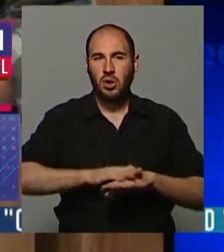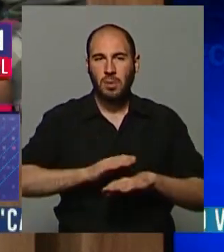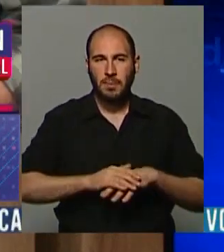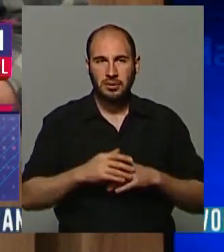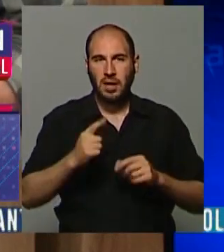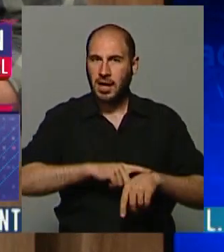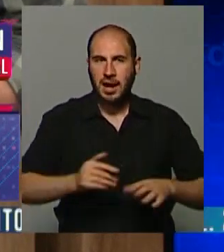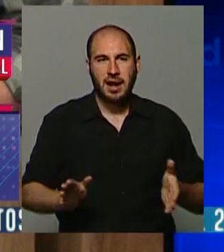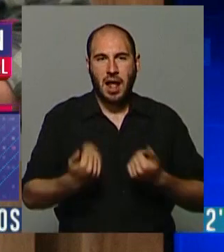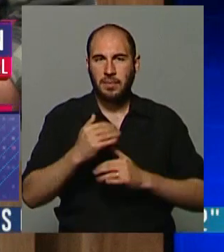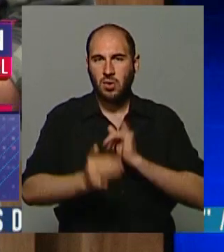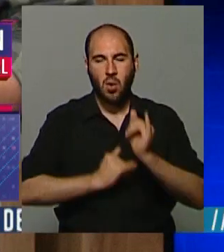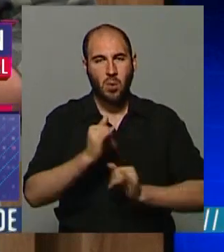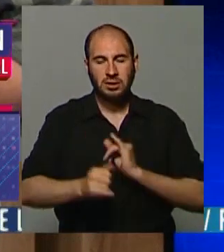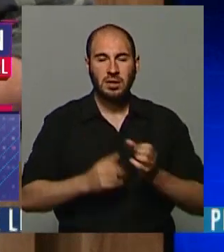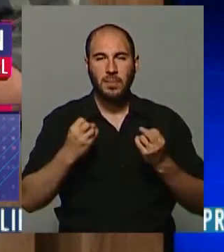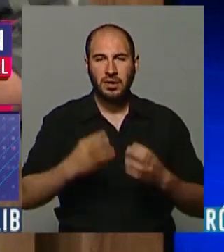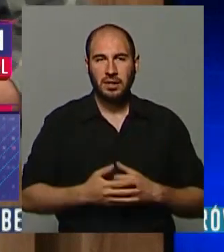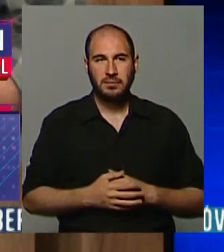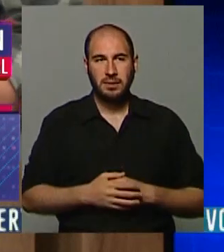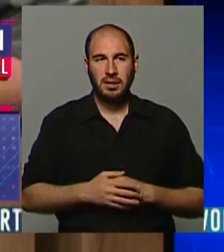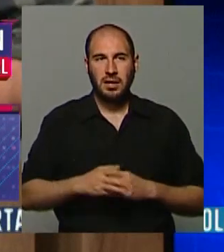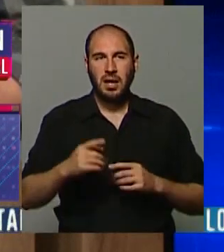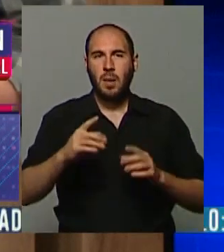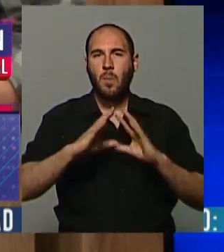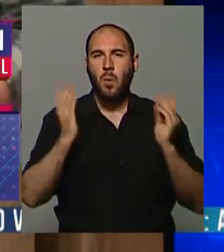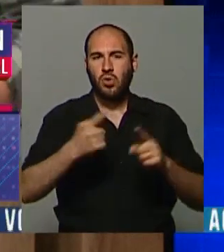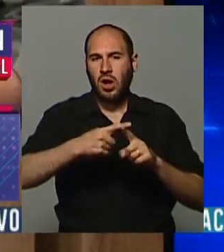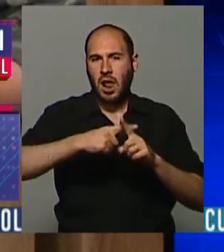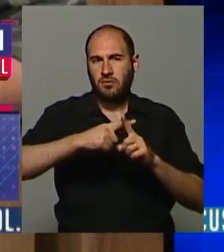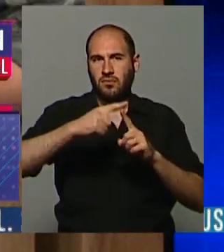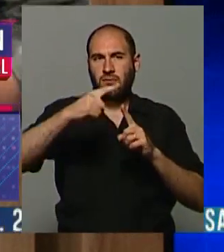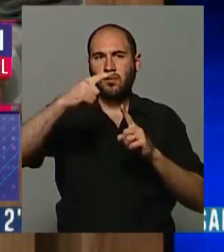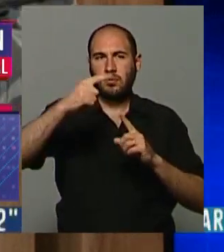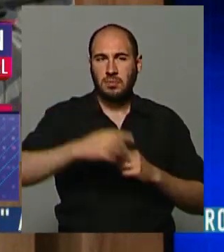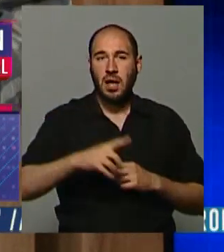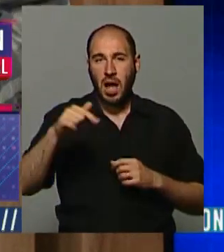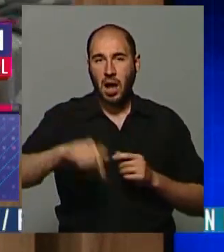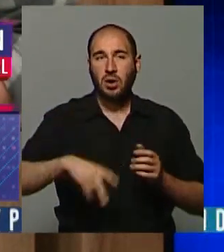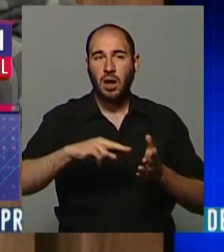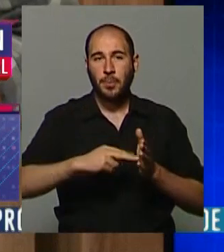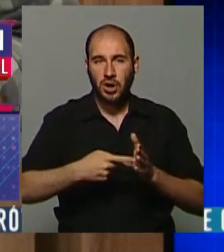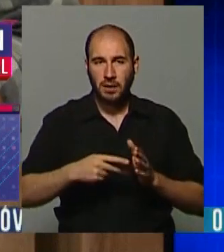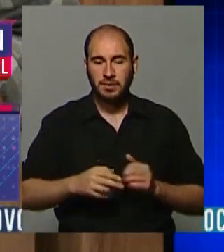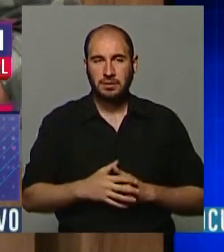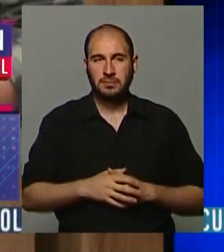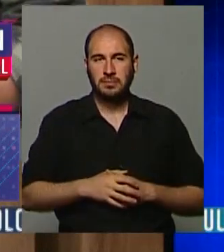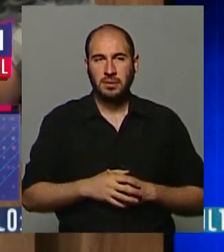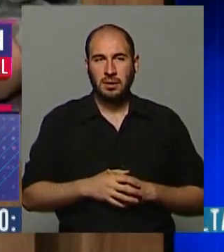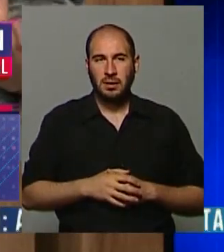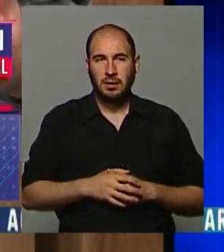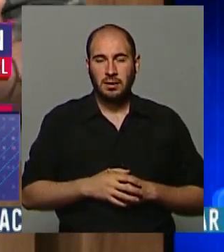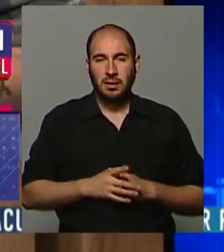que ir más rápido, decía, porque realmente el calentamiento global va a generar, y está generando, ¿no es cierto?, va a